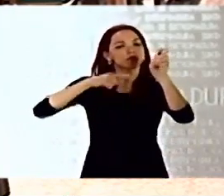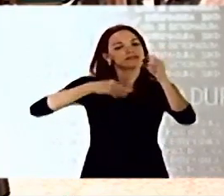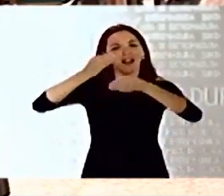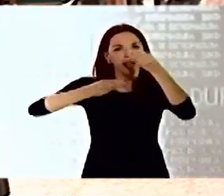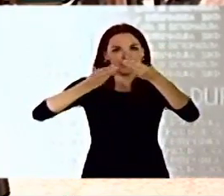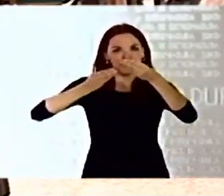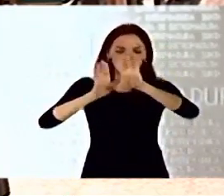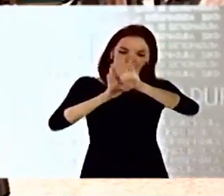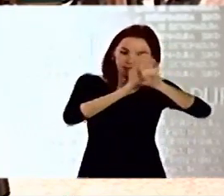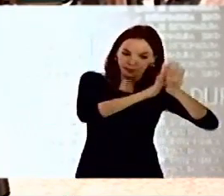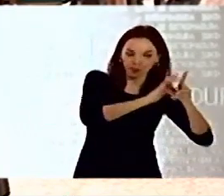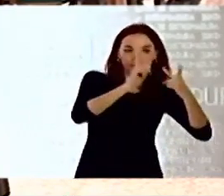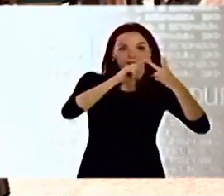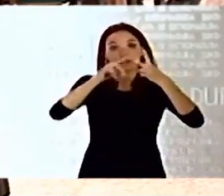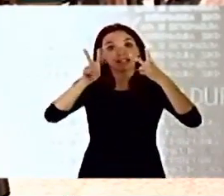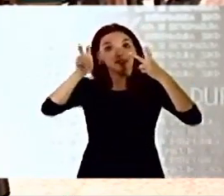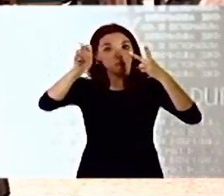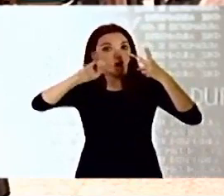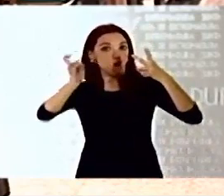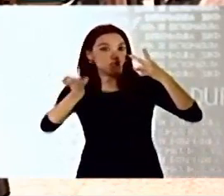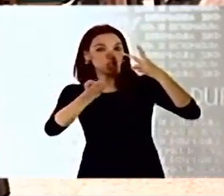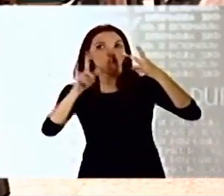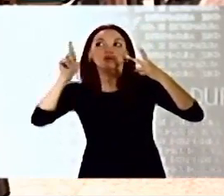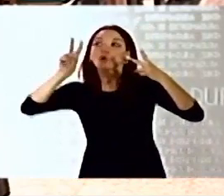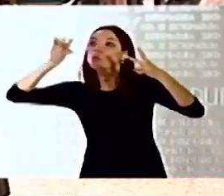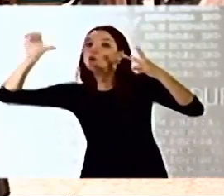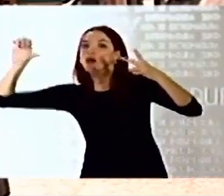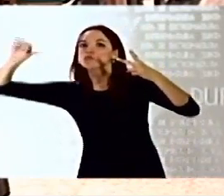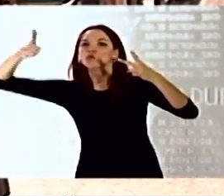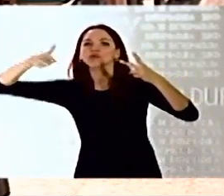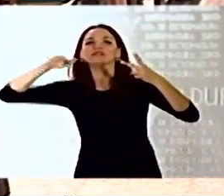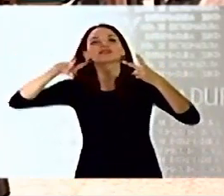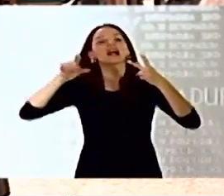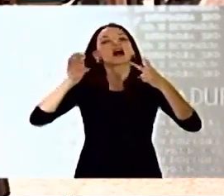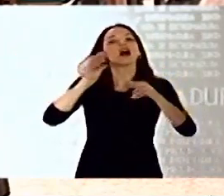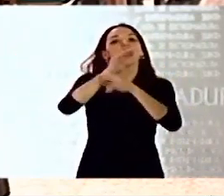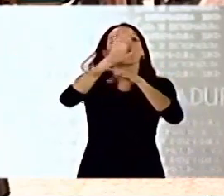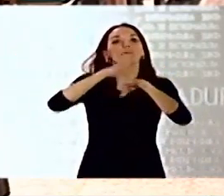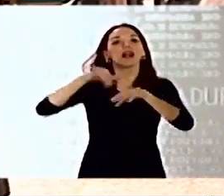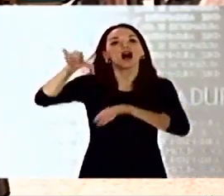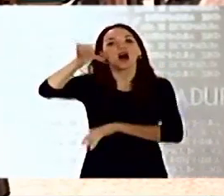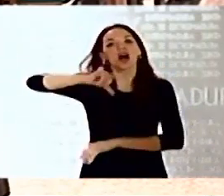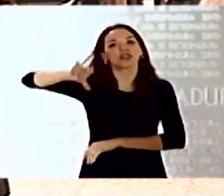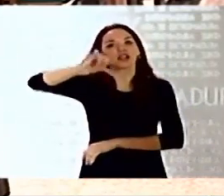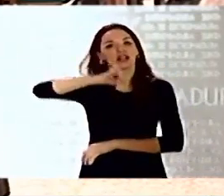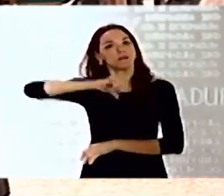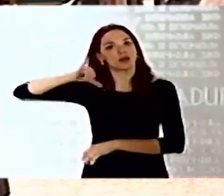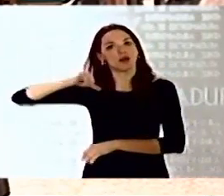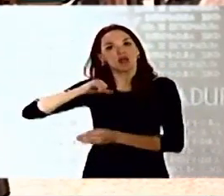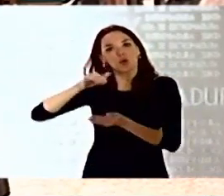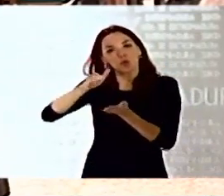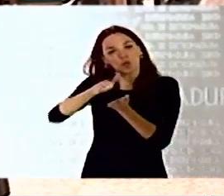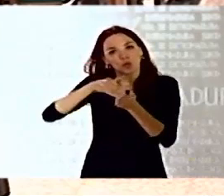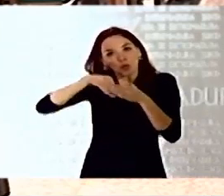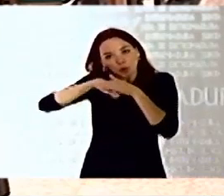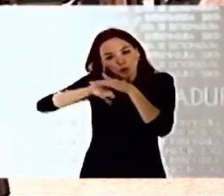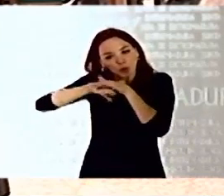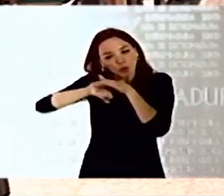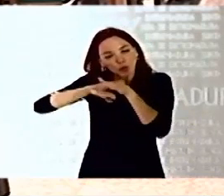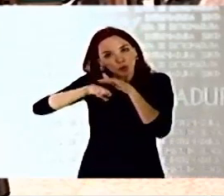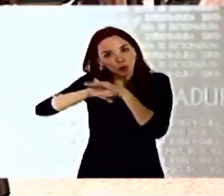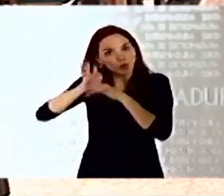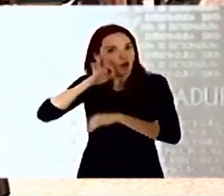otro lado, también la Unión Europea ha aprobado ayudas para el almacenamiento privado de aceite de oliva, con el objetivo de equilibrar